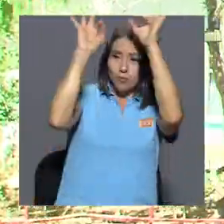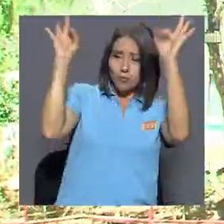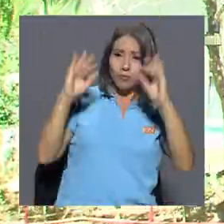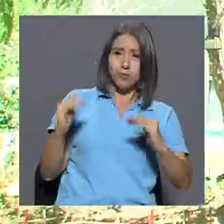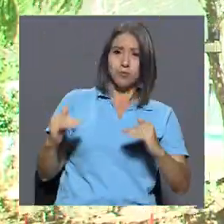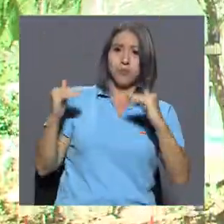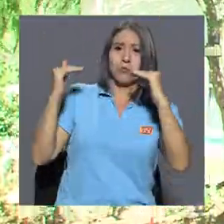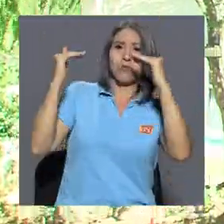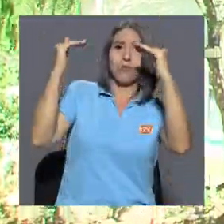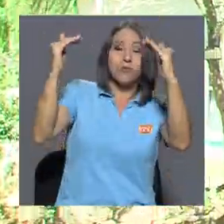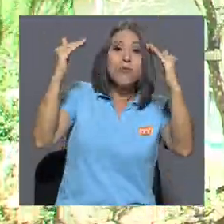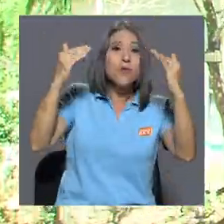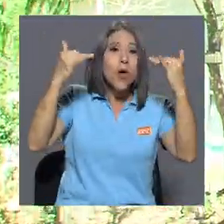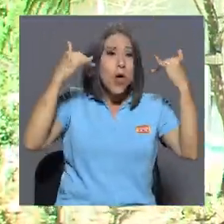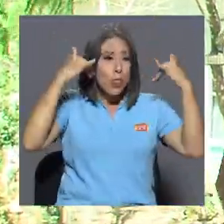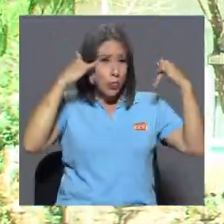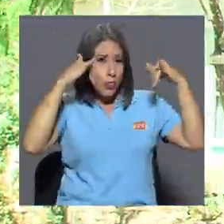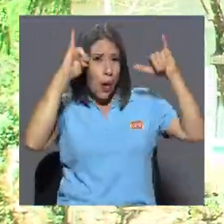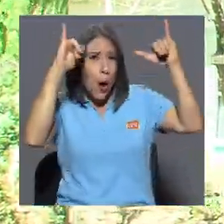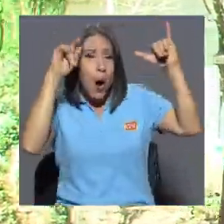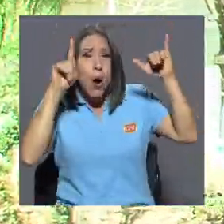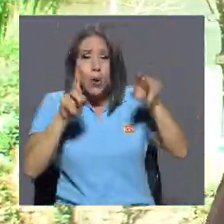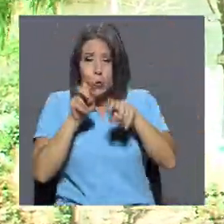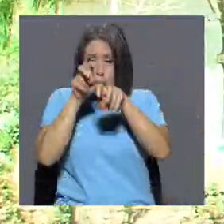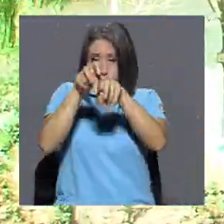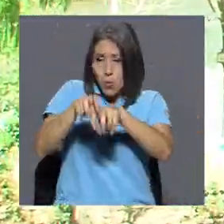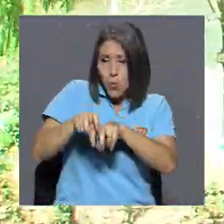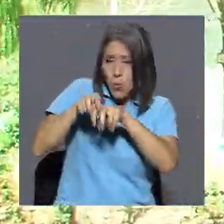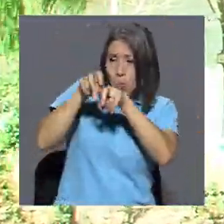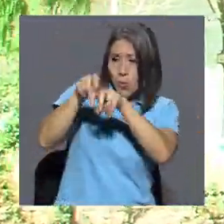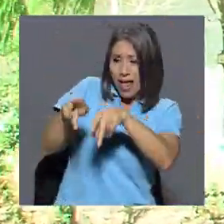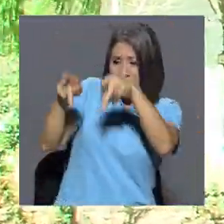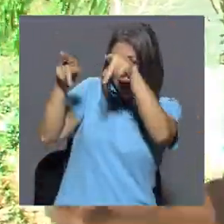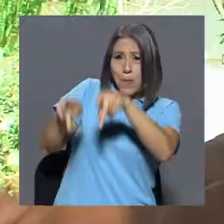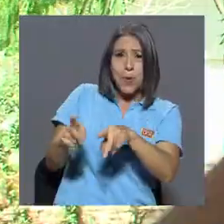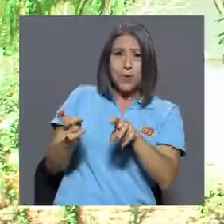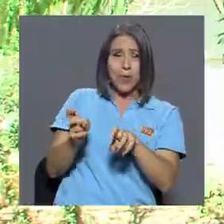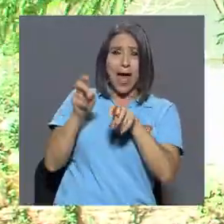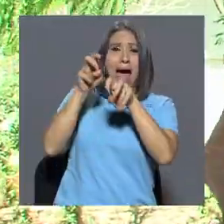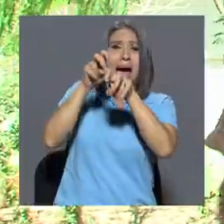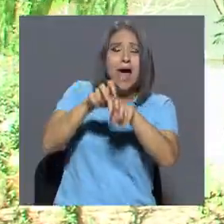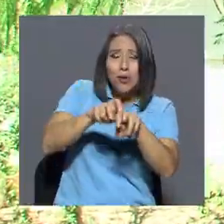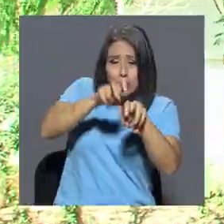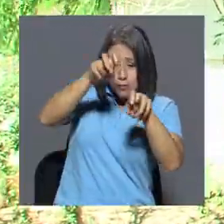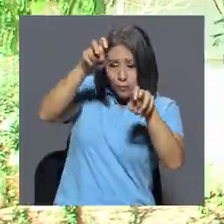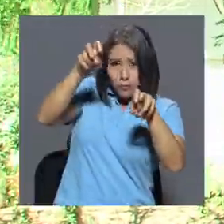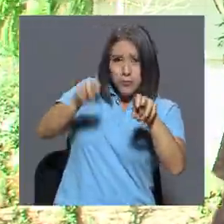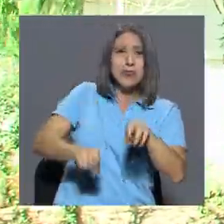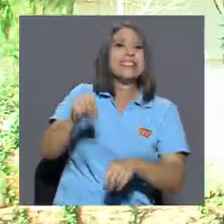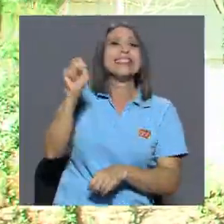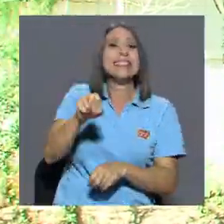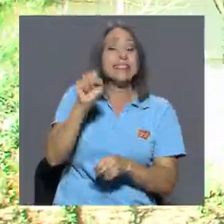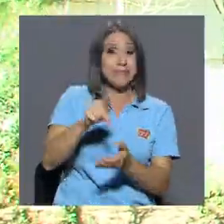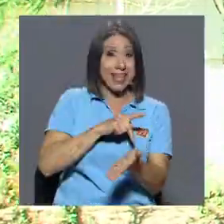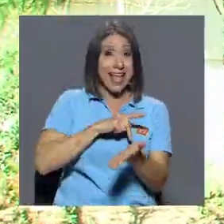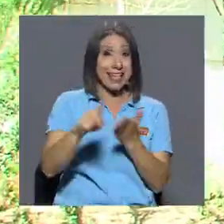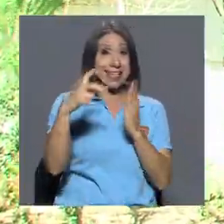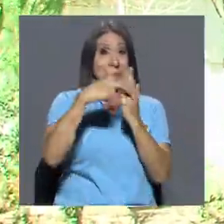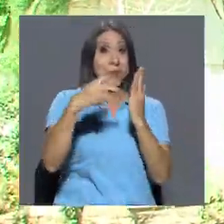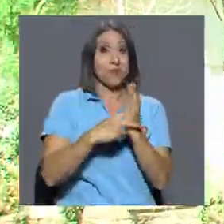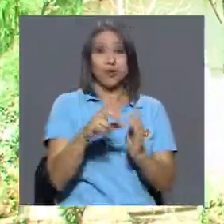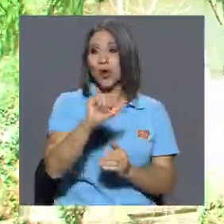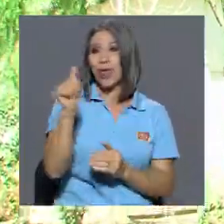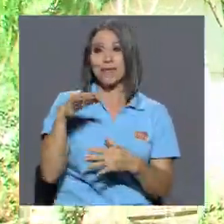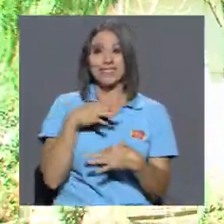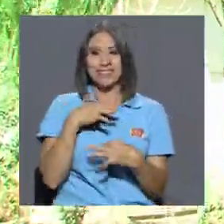grandes! ¡Toro! ¡Jugada! ¡Montador! ¡Sí, señores! ¡Esta pagó el boleto! ¡Lo demás